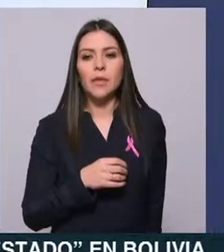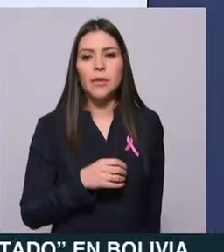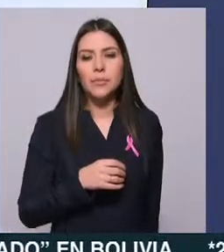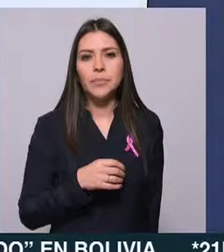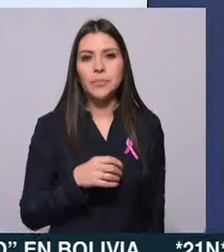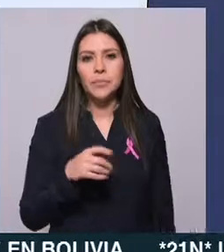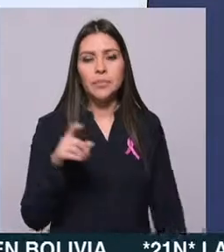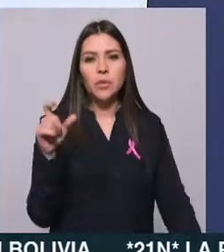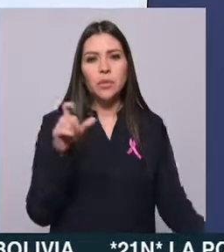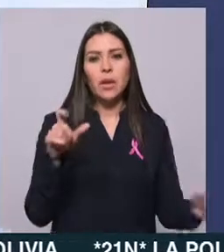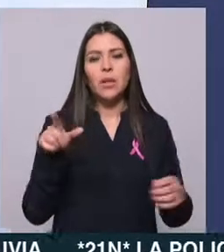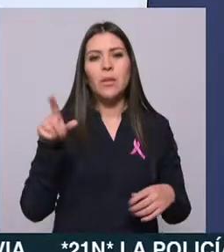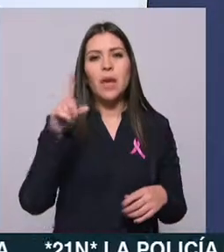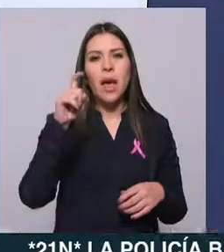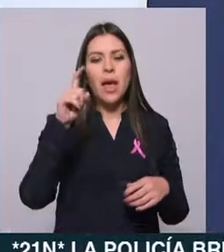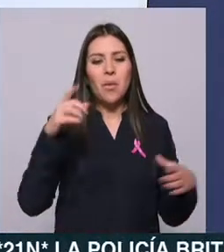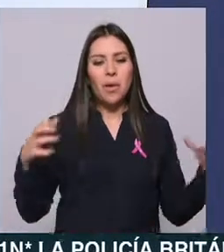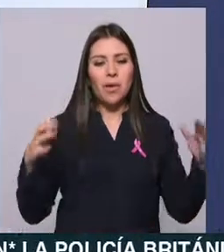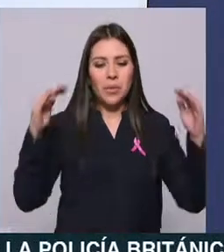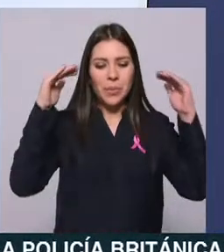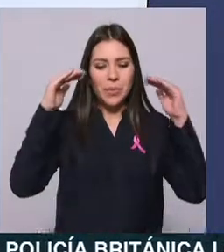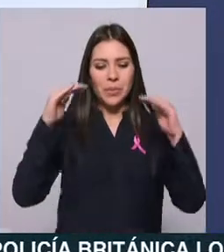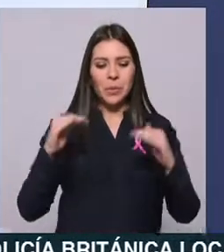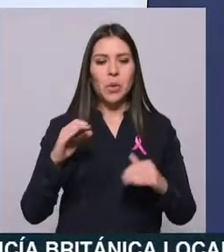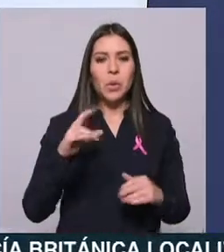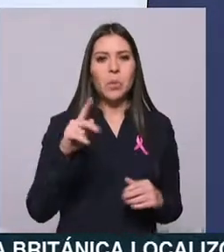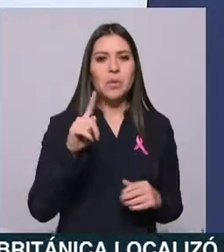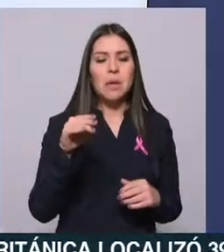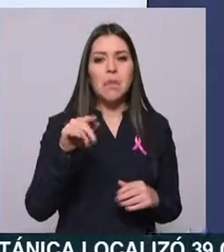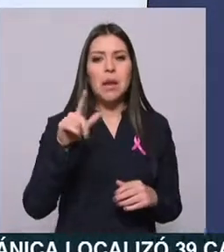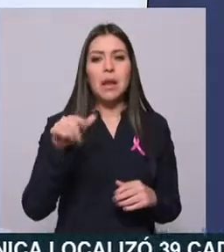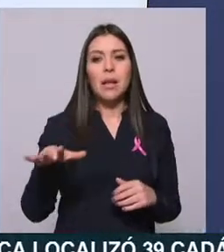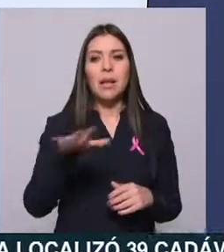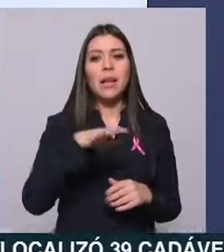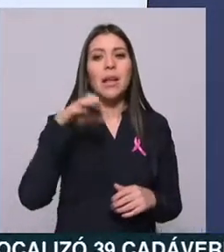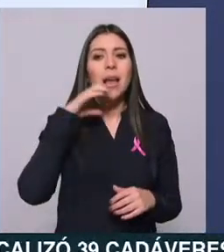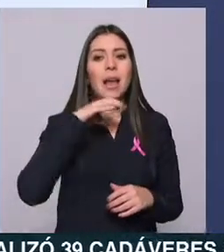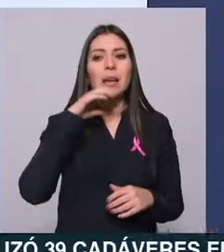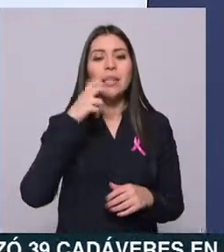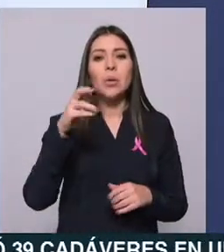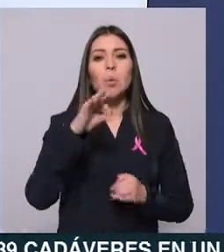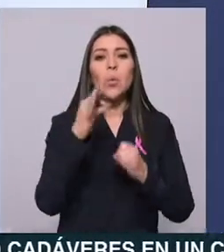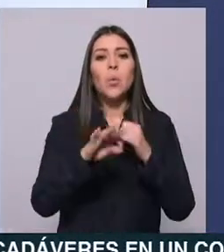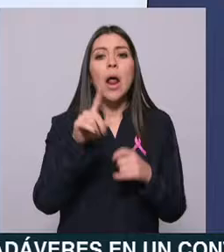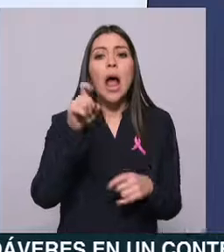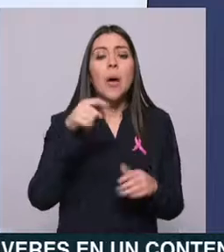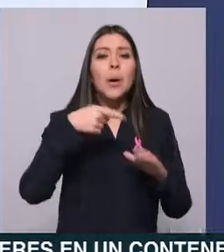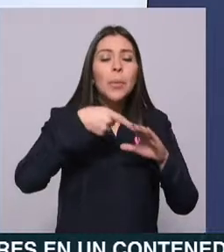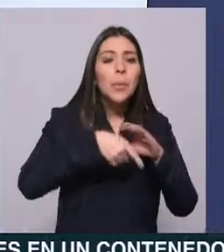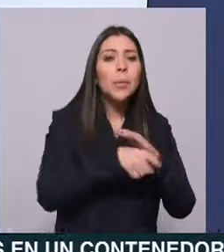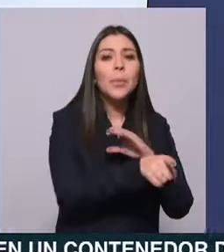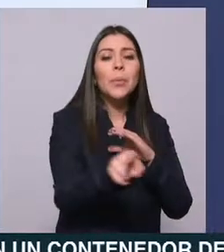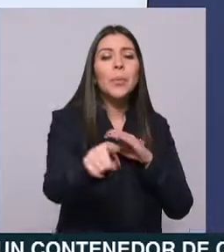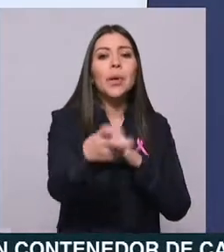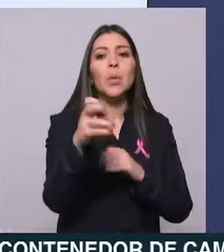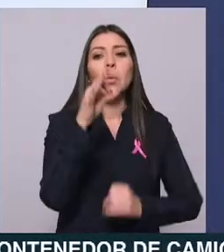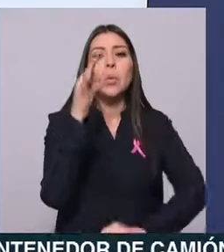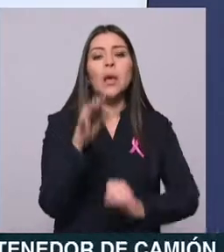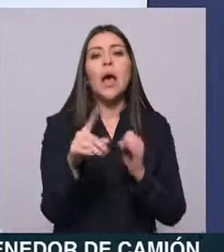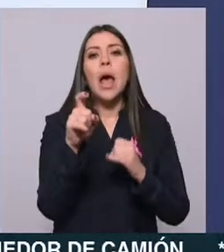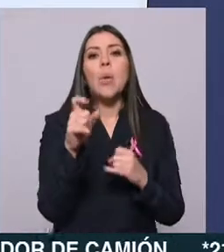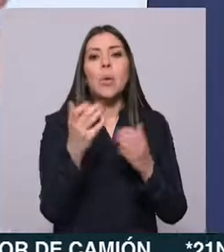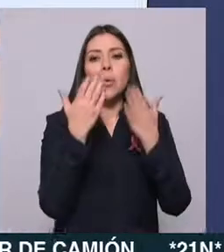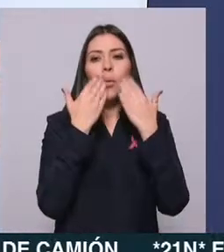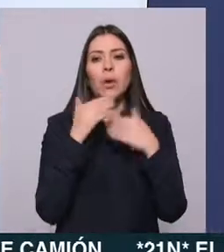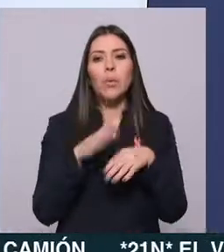este caso en el Cuetzamal, empieza a bajar la presión de agua, pues la alcaldía Venustiano Carranza ya son de las últimas que nos llega el agua. Sí. ¿Por qué? Porque ya estamos